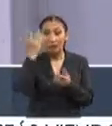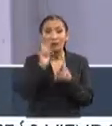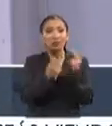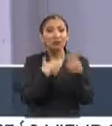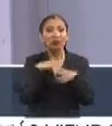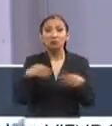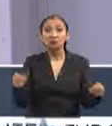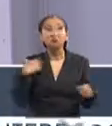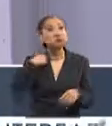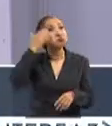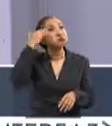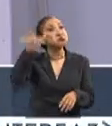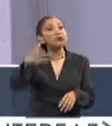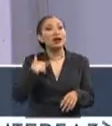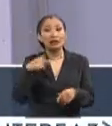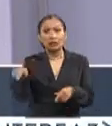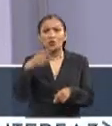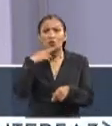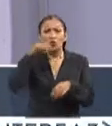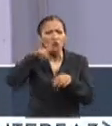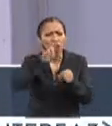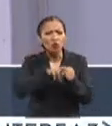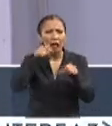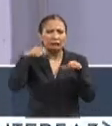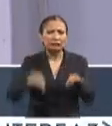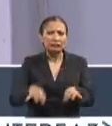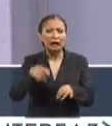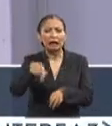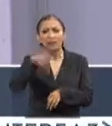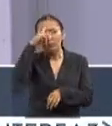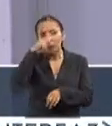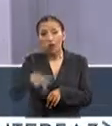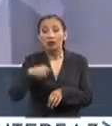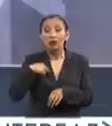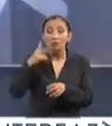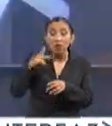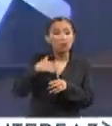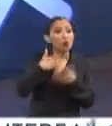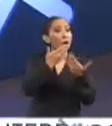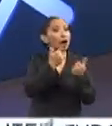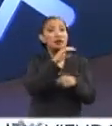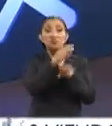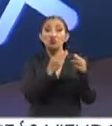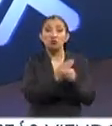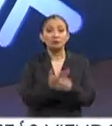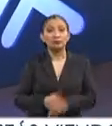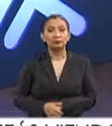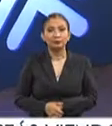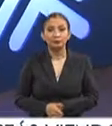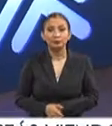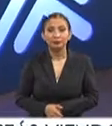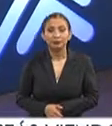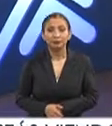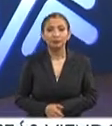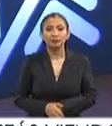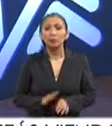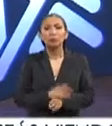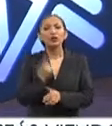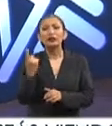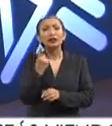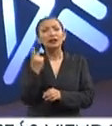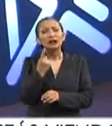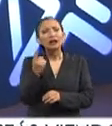y muchas de esas plantas son endémicas de México. Entonces no solo ya no existirían en México, sino que también ya no existirían en el mundo. ¿Por qué